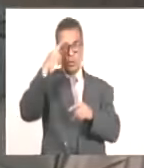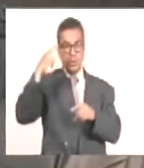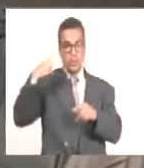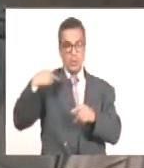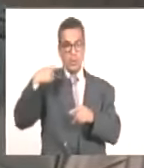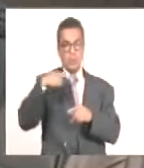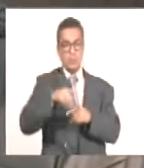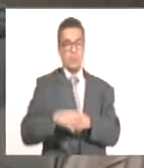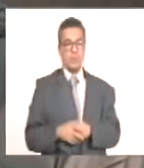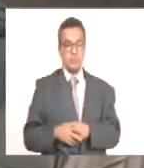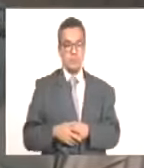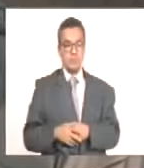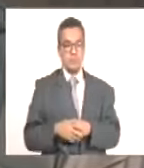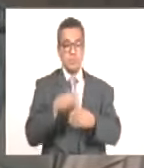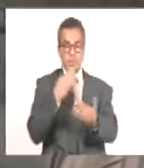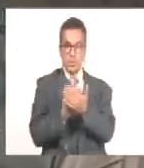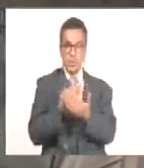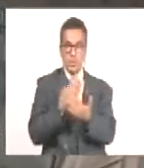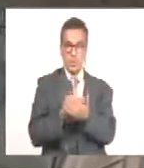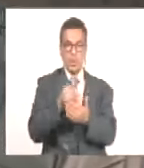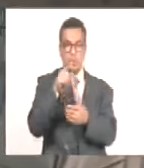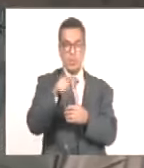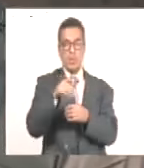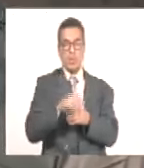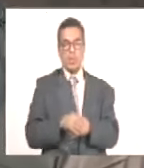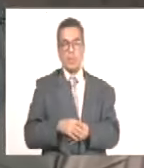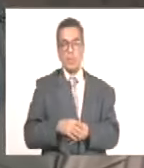ser testigos de esta